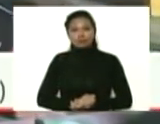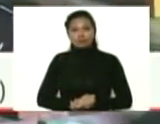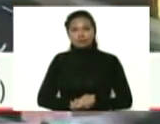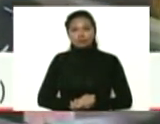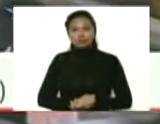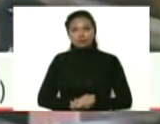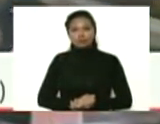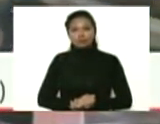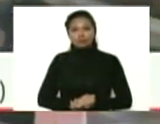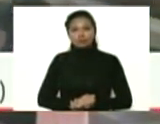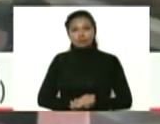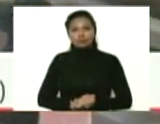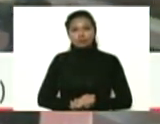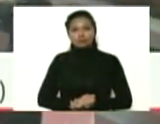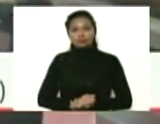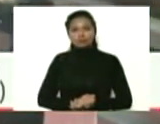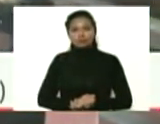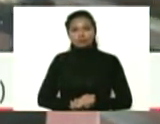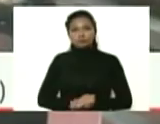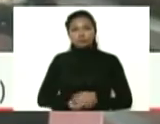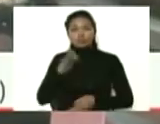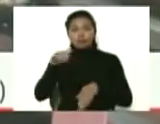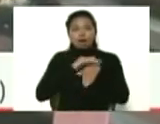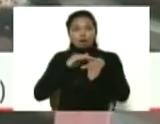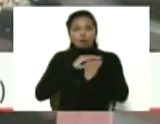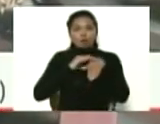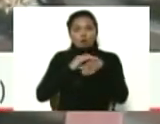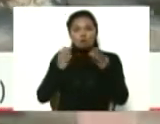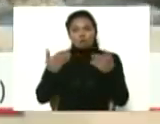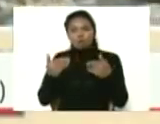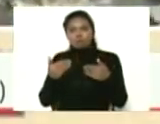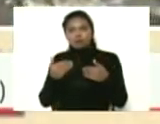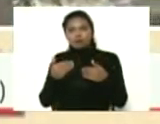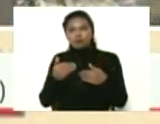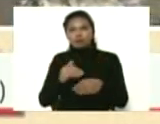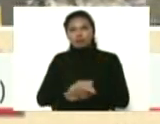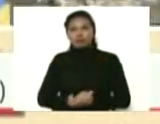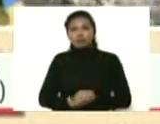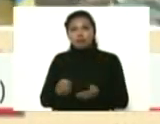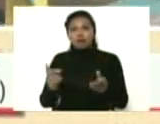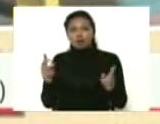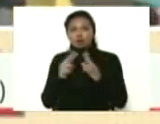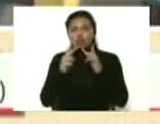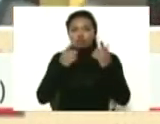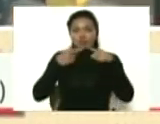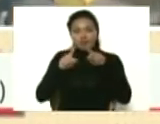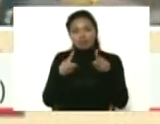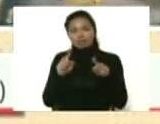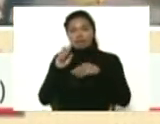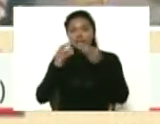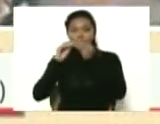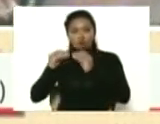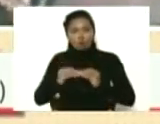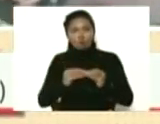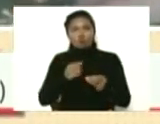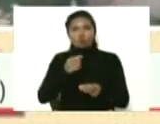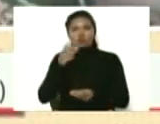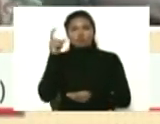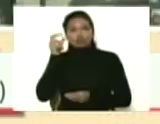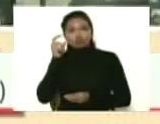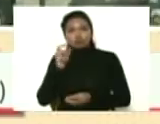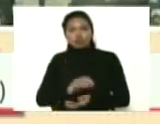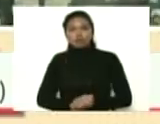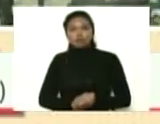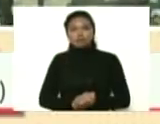Vente para acá un momento entonces, mientras tú arreglas el micrófono. Esa revolucionaria, donde vamos a aplicar nuestro elemento, como es